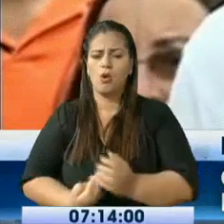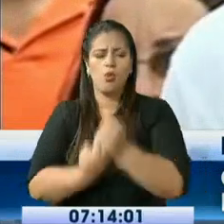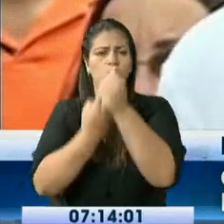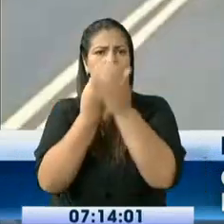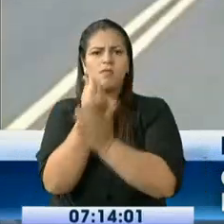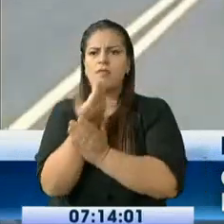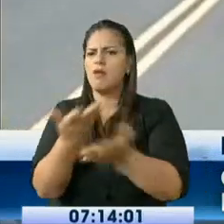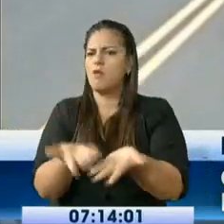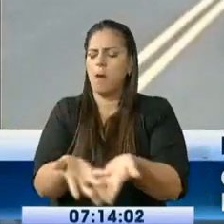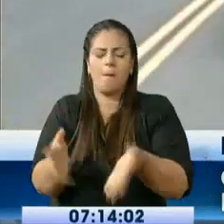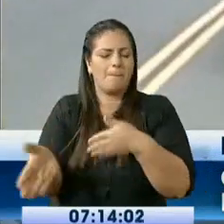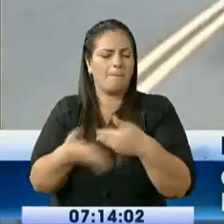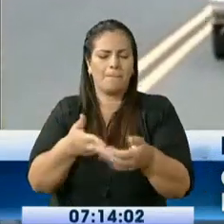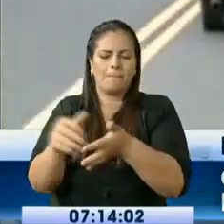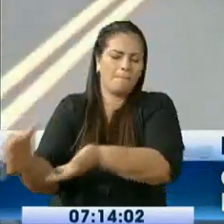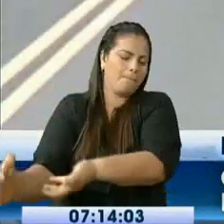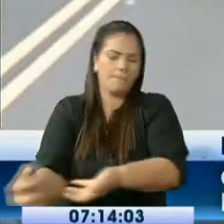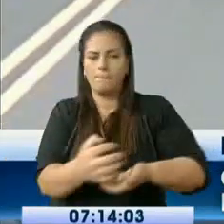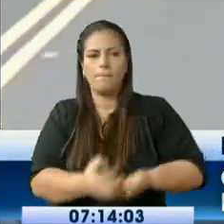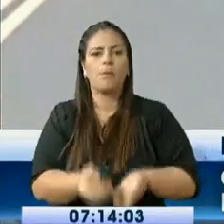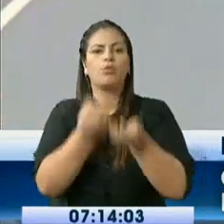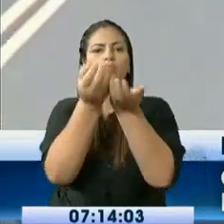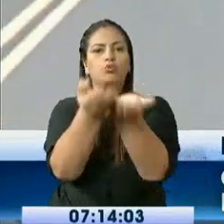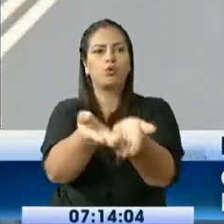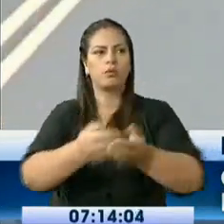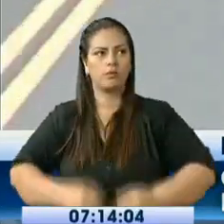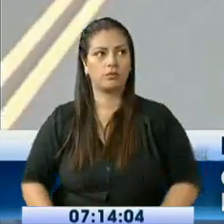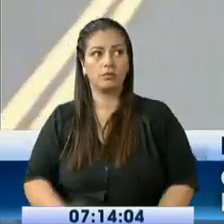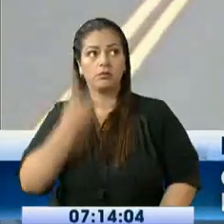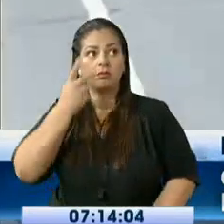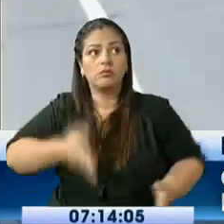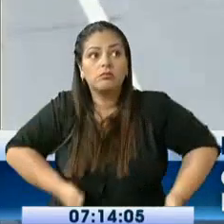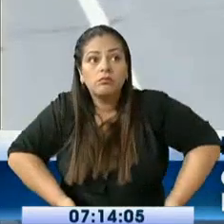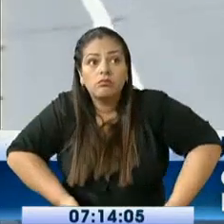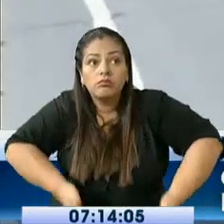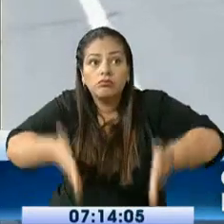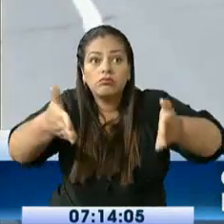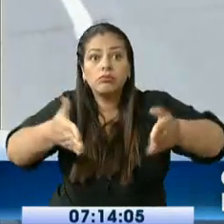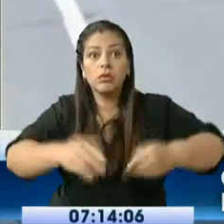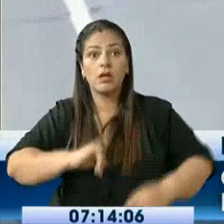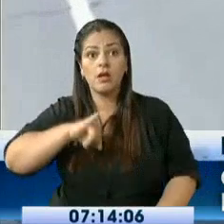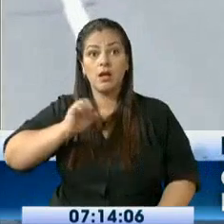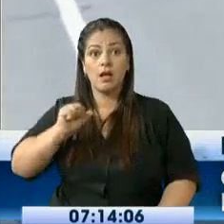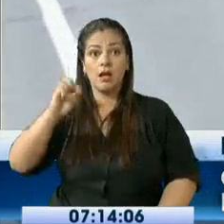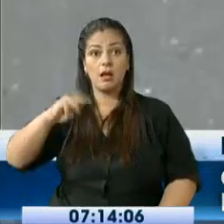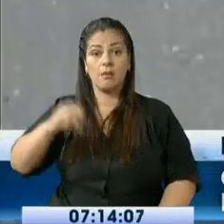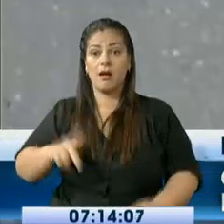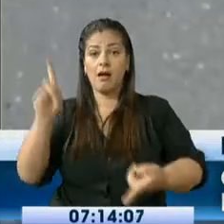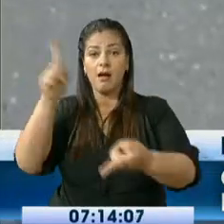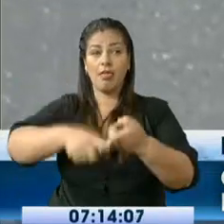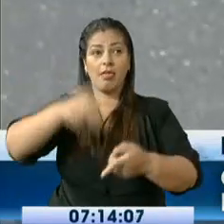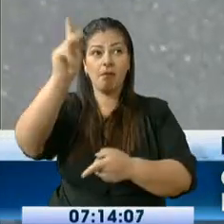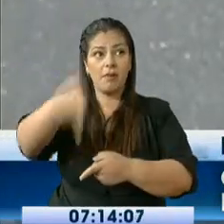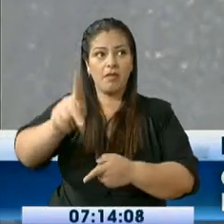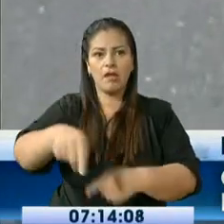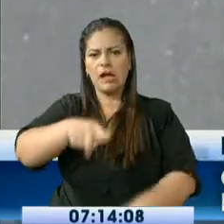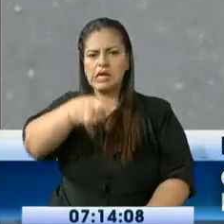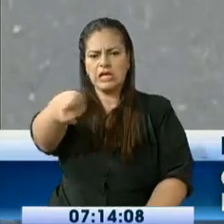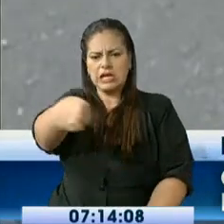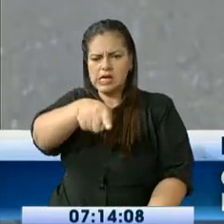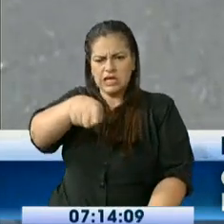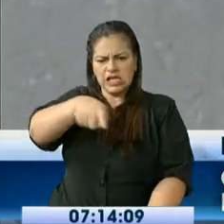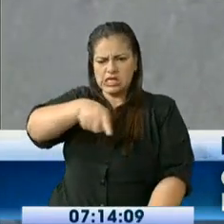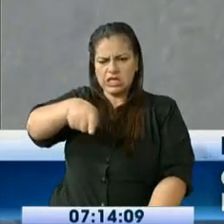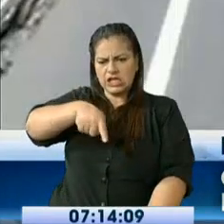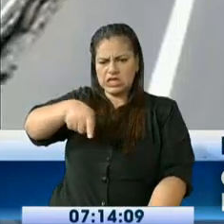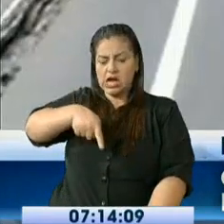zona de desastre. La carretera que une Jama con Pedernales tiene serios daños en varios tramos. Las grietas demuestran la fuerza